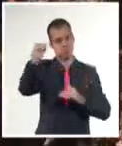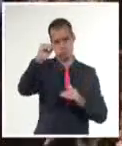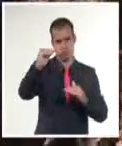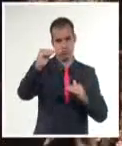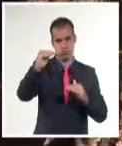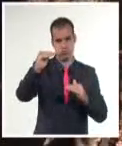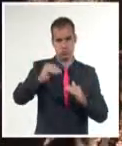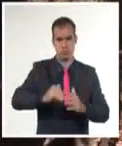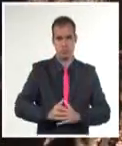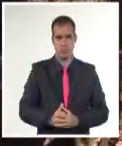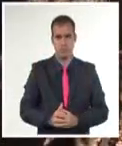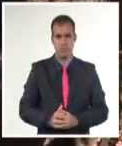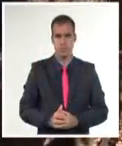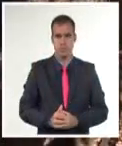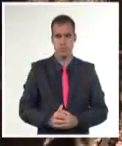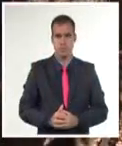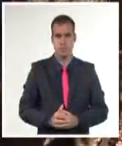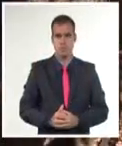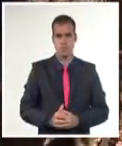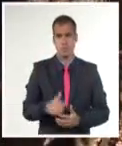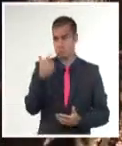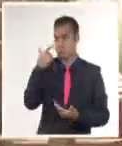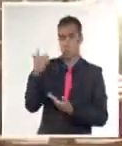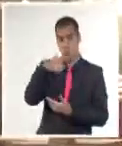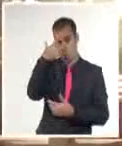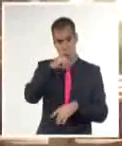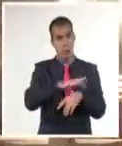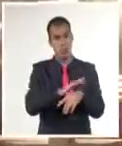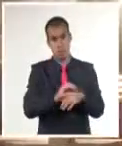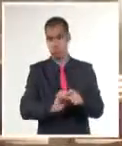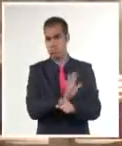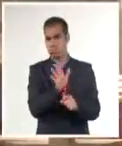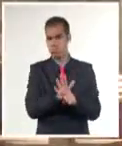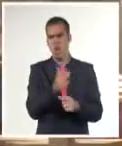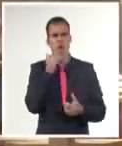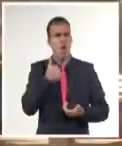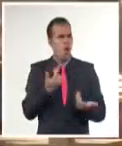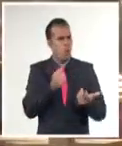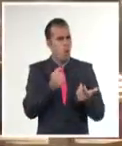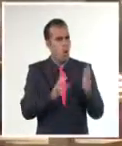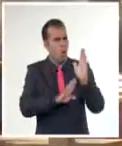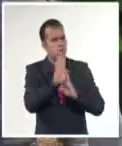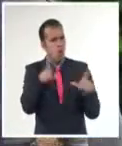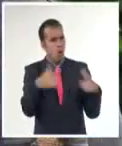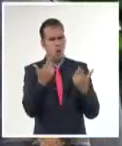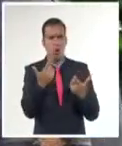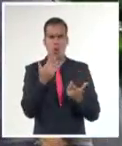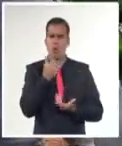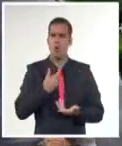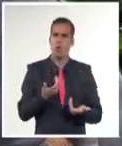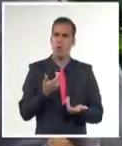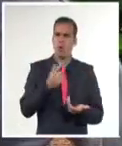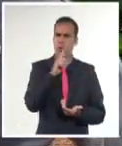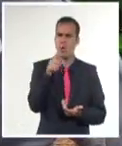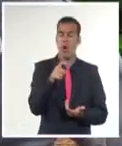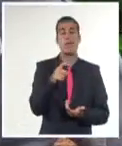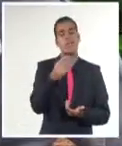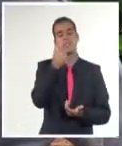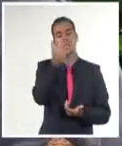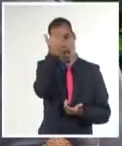implantado. Y todo esto a pesar de la pandemia. ¿Pero cómo lo lograron? Gracias al esfuerzo y al trabajo de